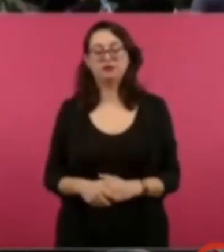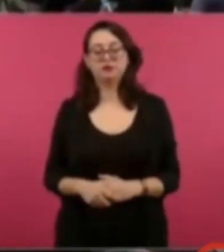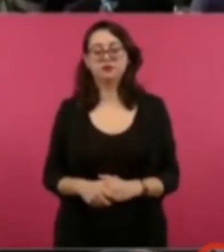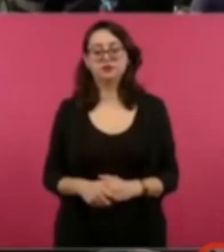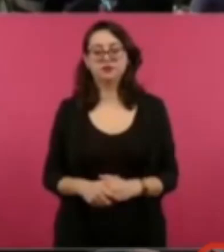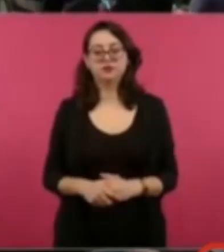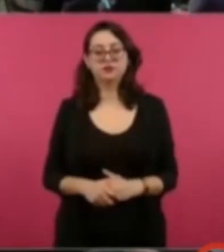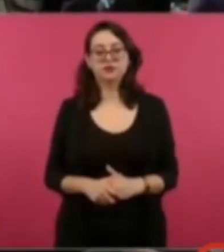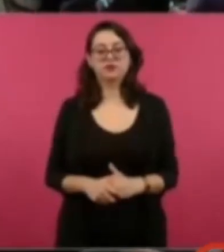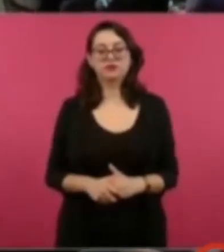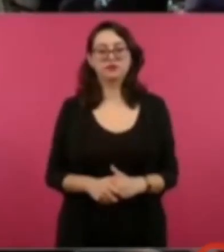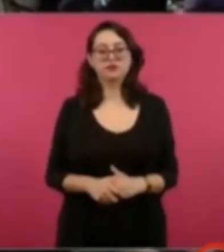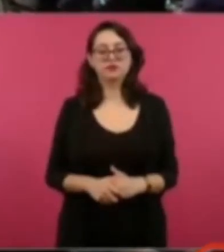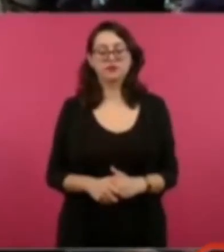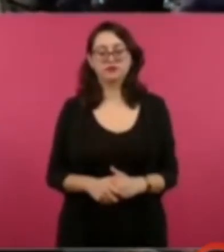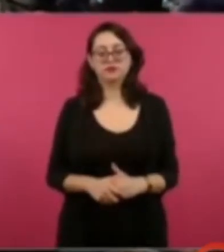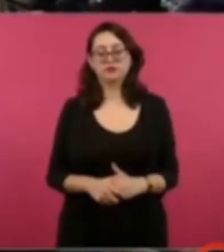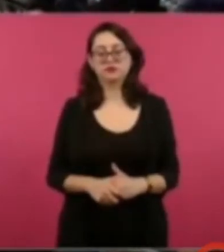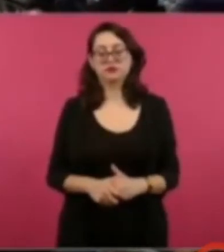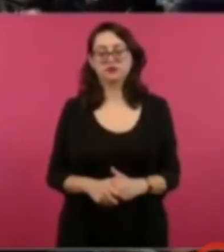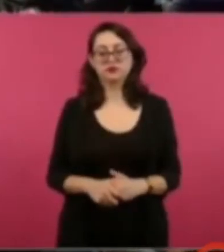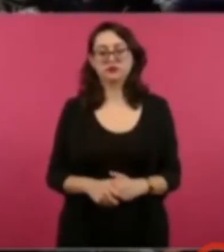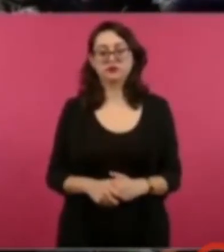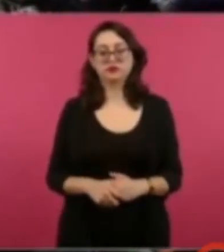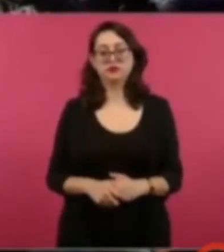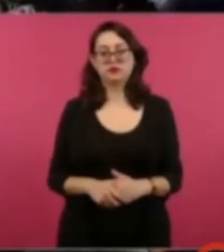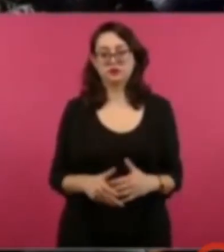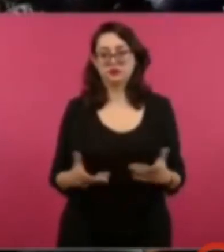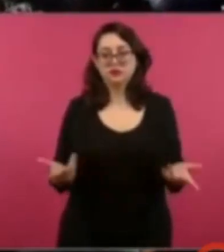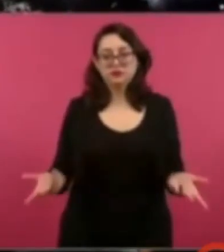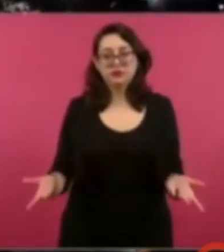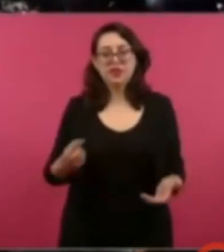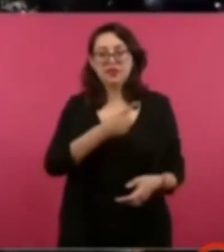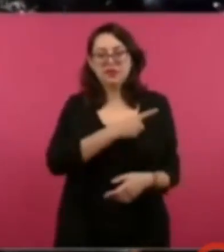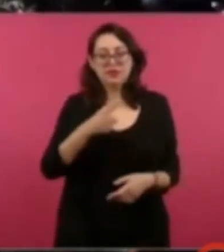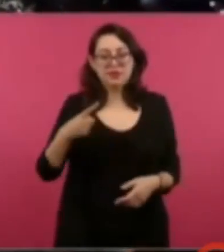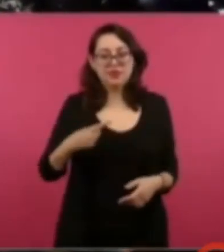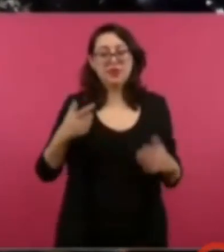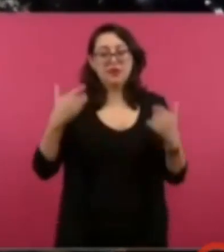eso sería como para que se reconociera.